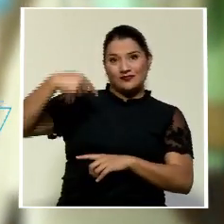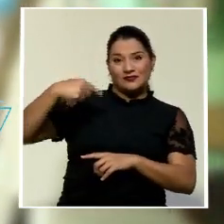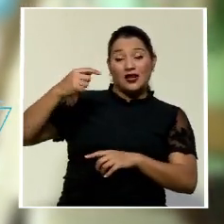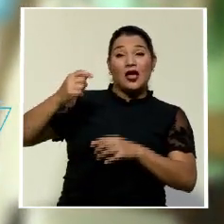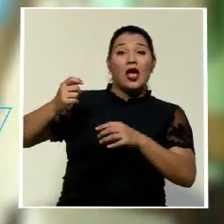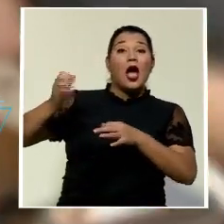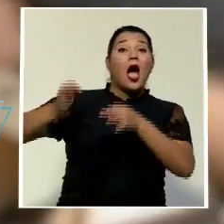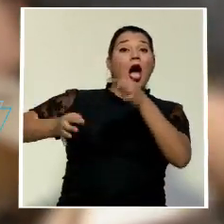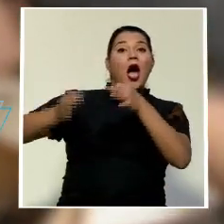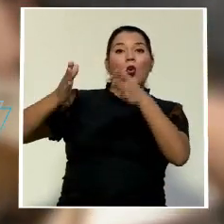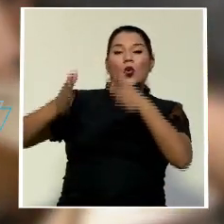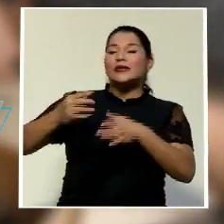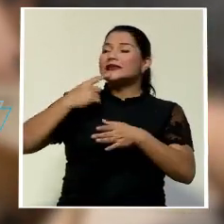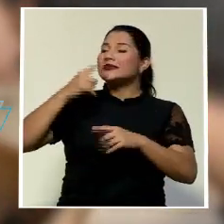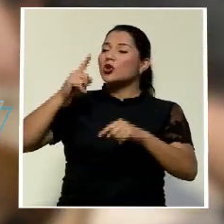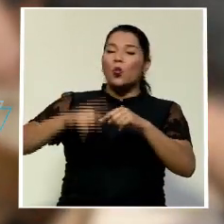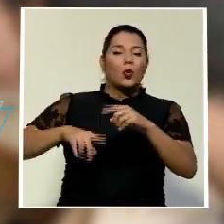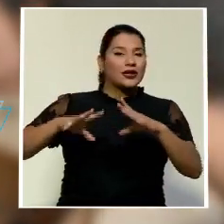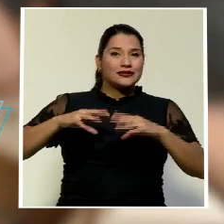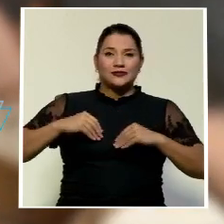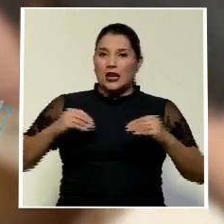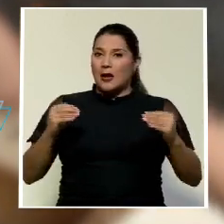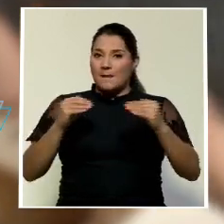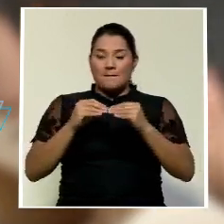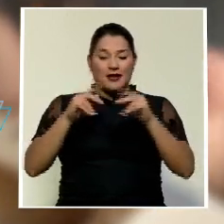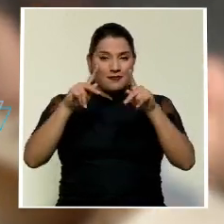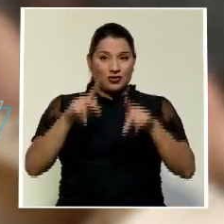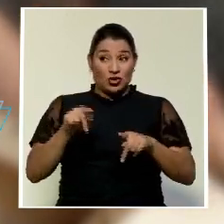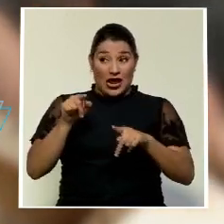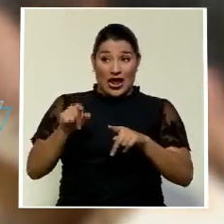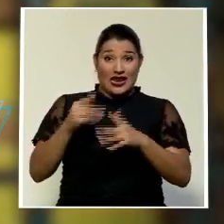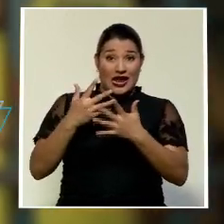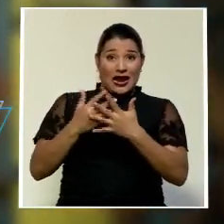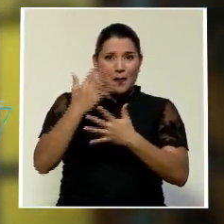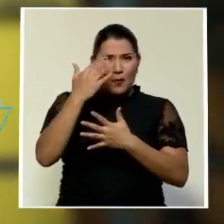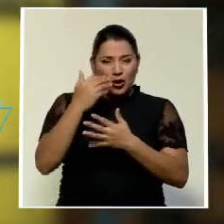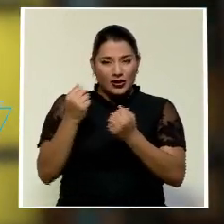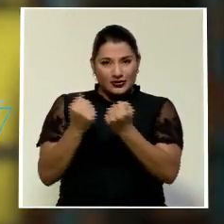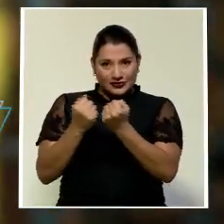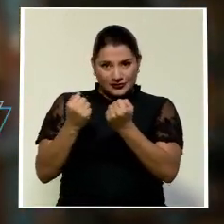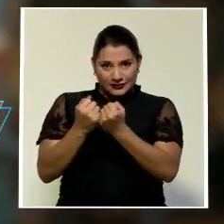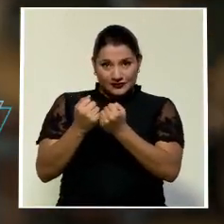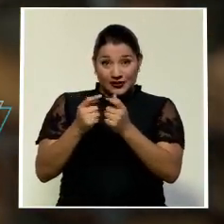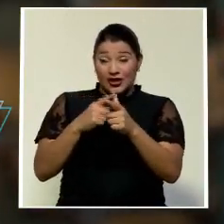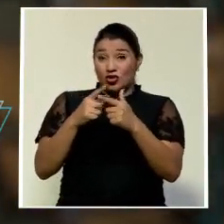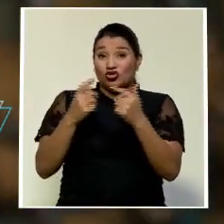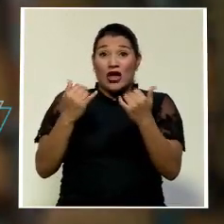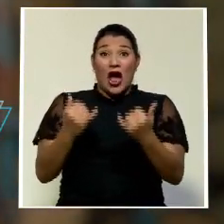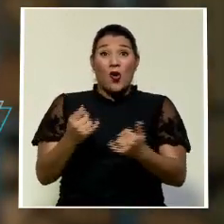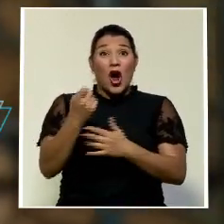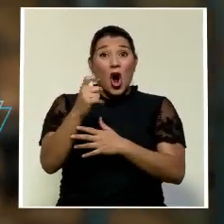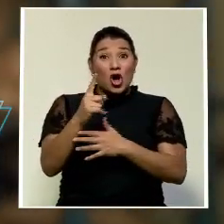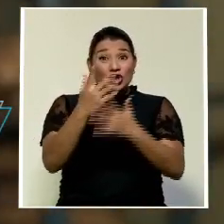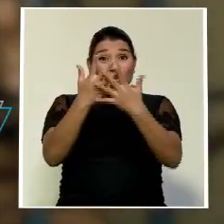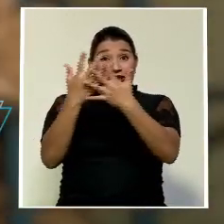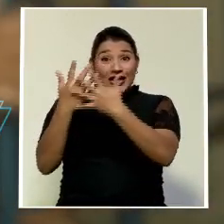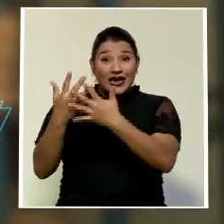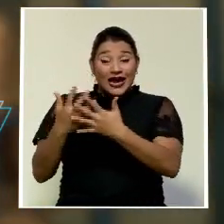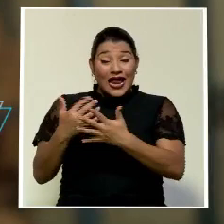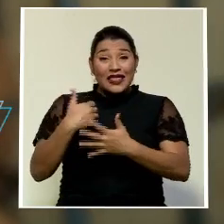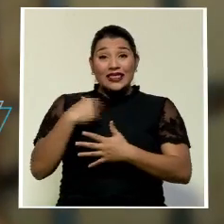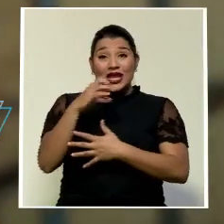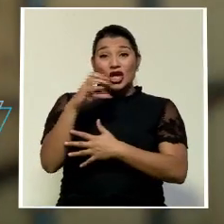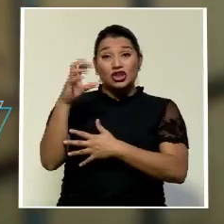los obligan a no recibir a más personas en ese centro debido al hacinamiento. Con esto, las 11 cárceles que tiene el país